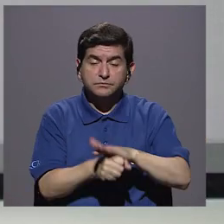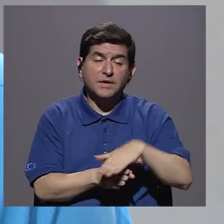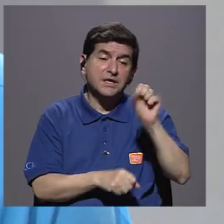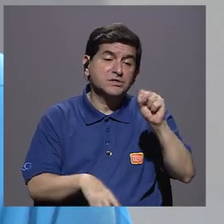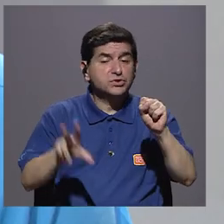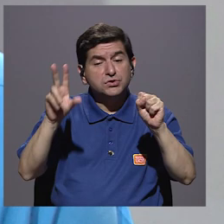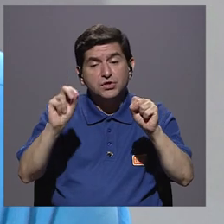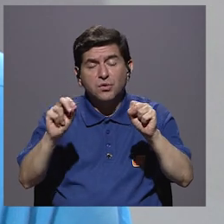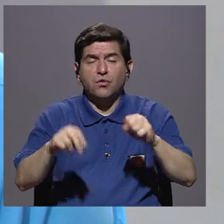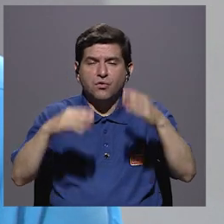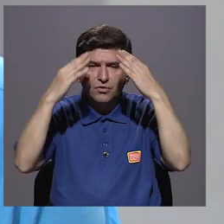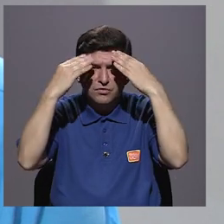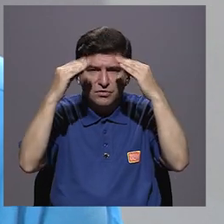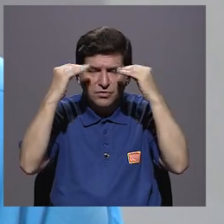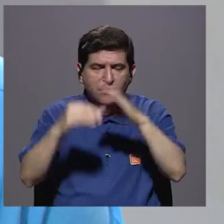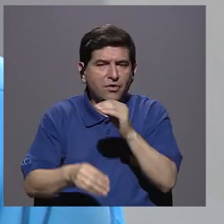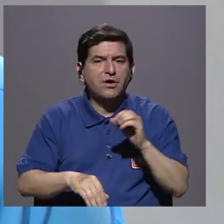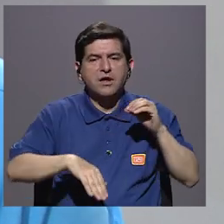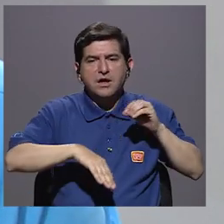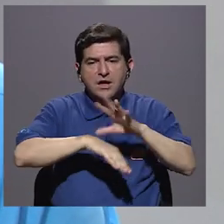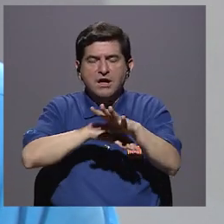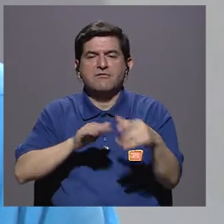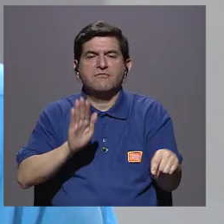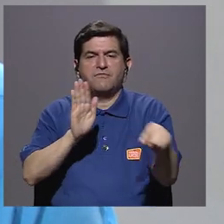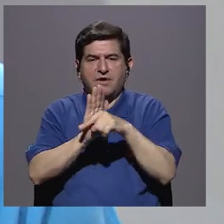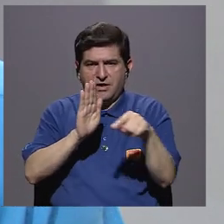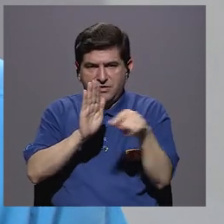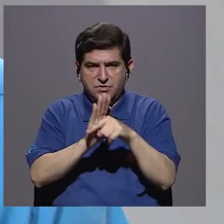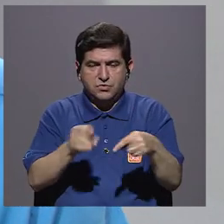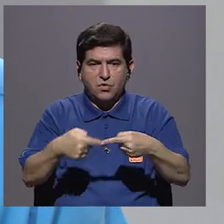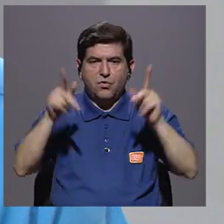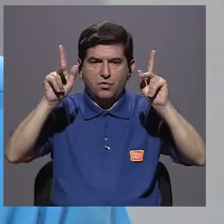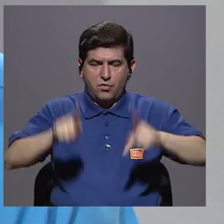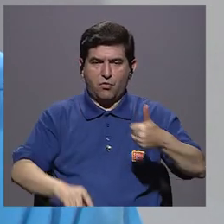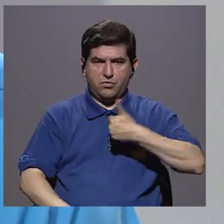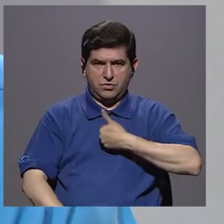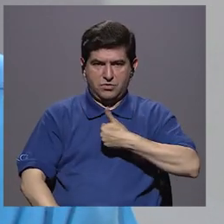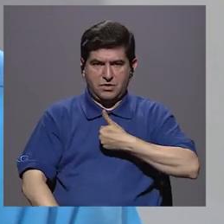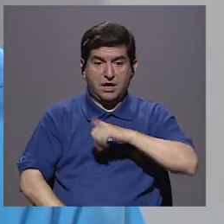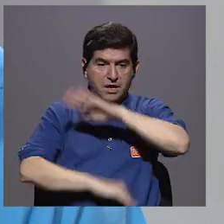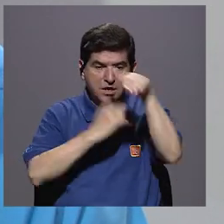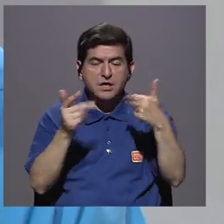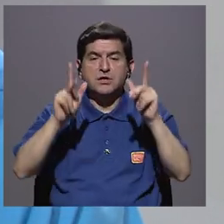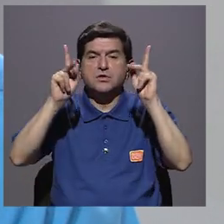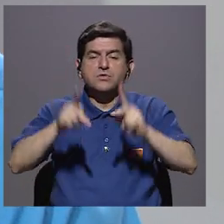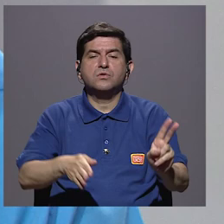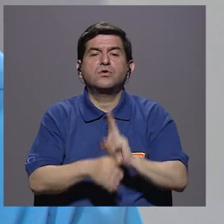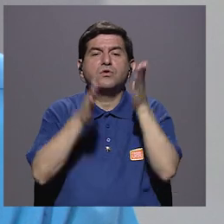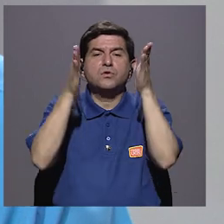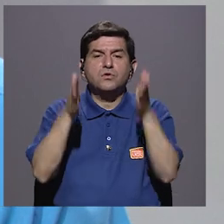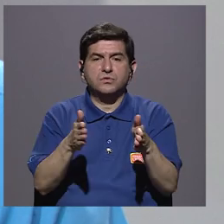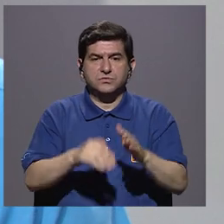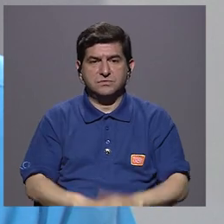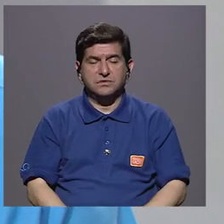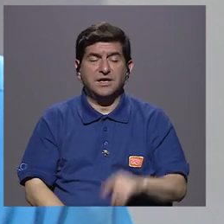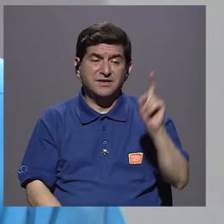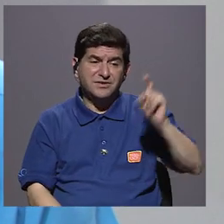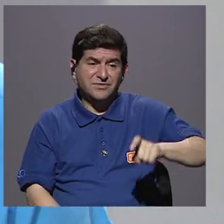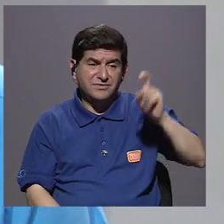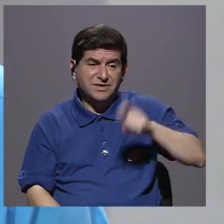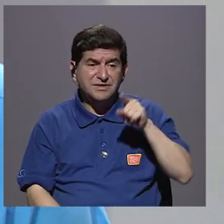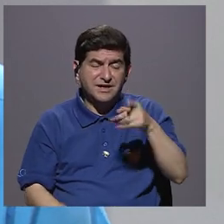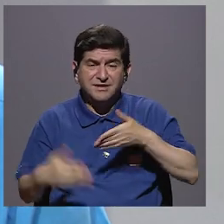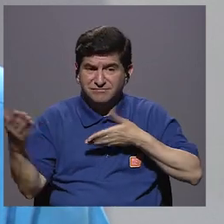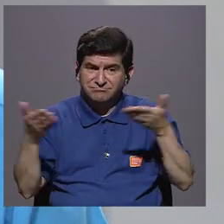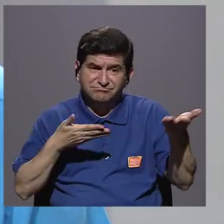o no cumplir las indicaciones y los efectos que tiene contraproducentes, no solo contra la persona, sino contra todas las personas usuarias que podemos ocupar en